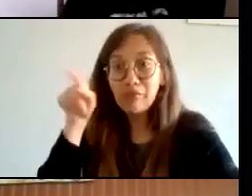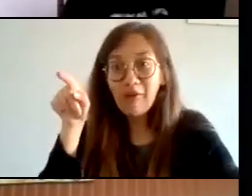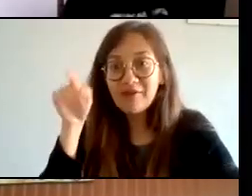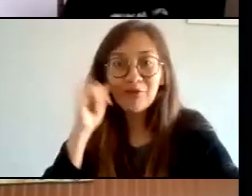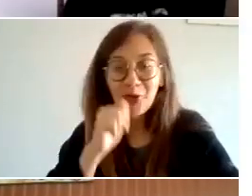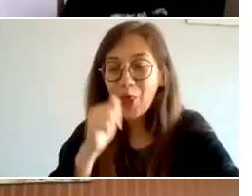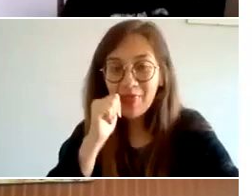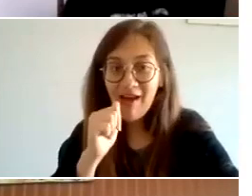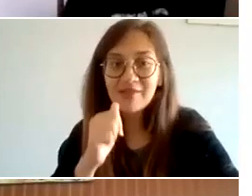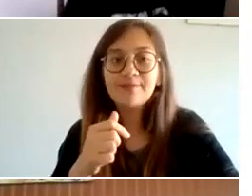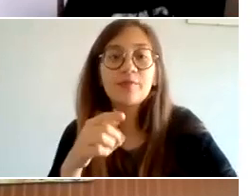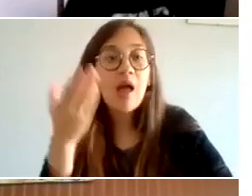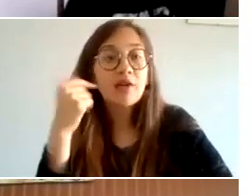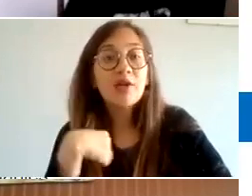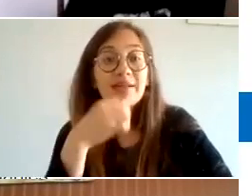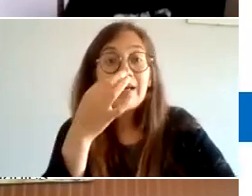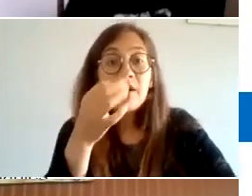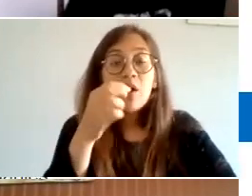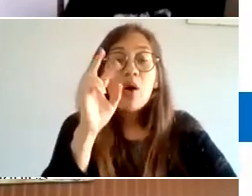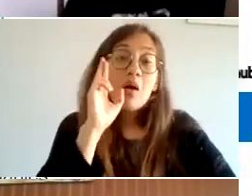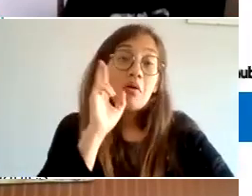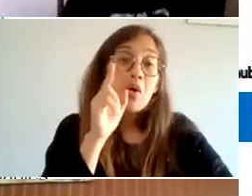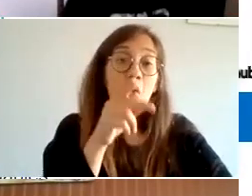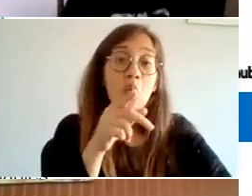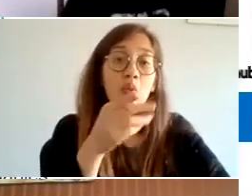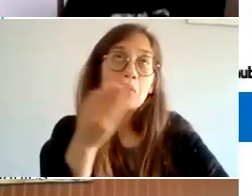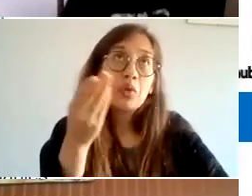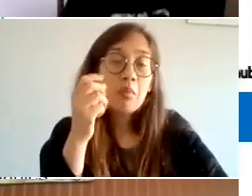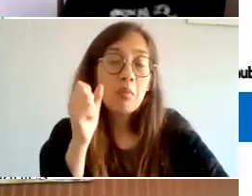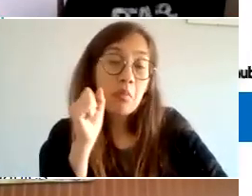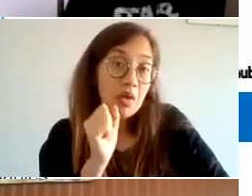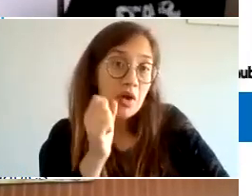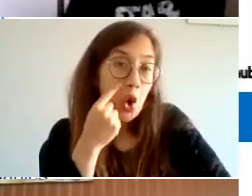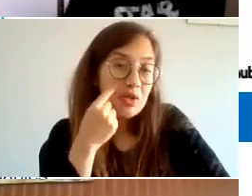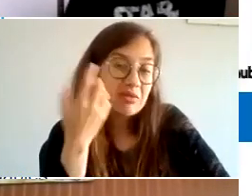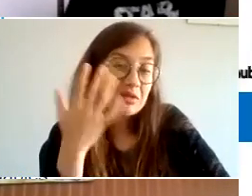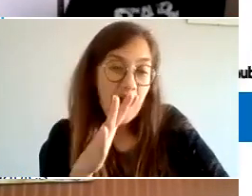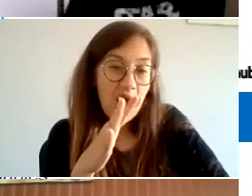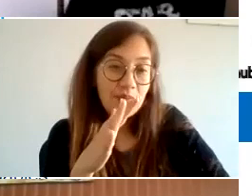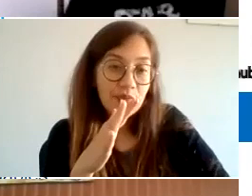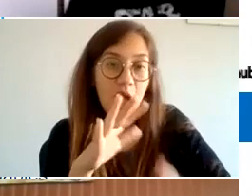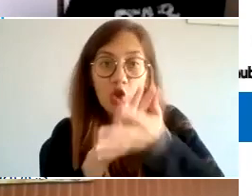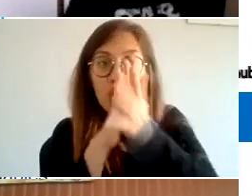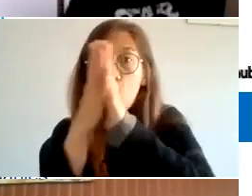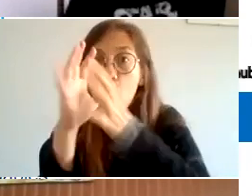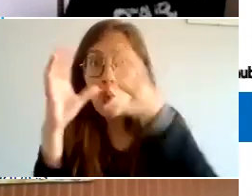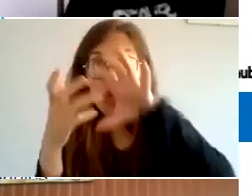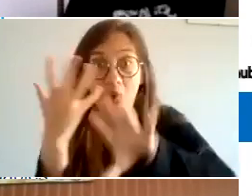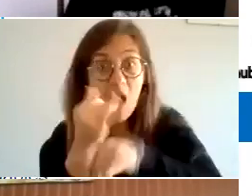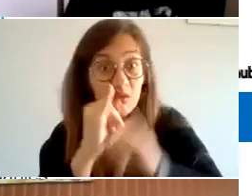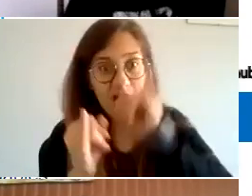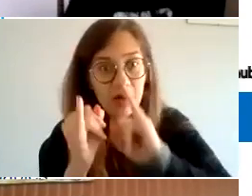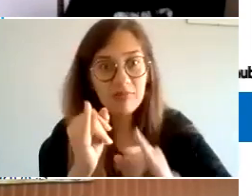esto es físico, quizá ustedes quizá tengan la idea de que en todo el mundo hay internet y la verdad es que no es